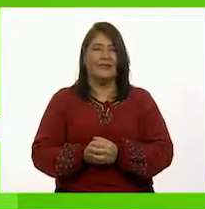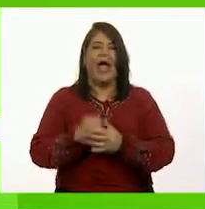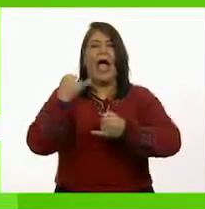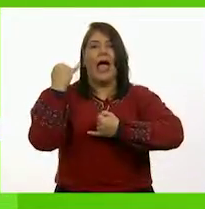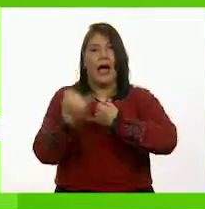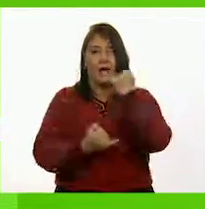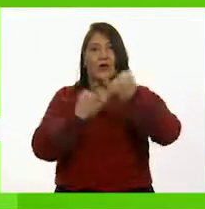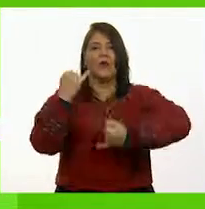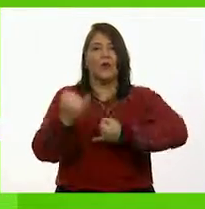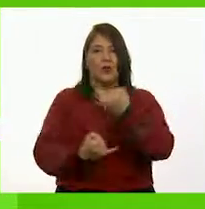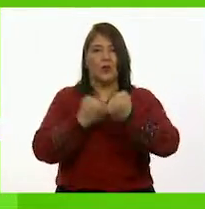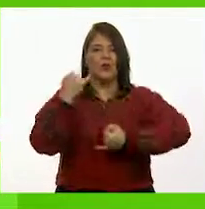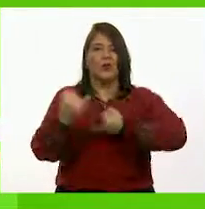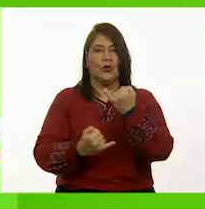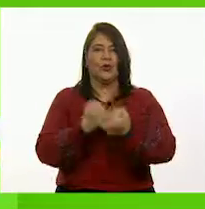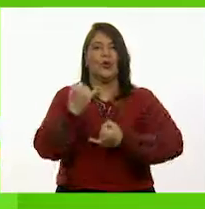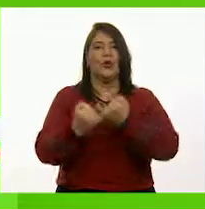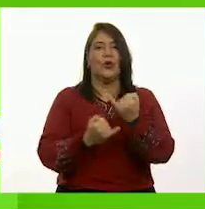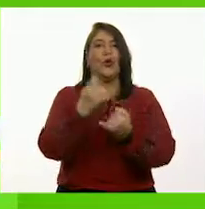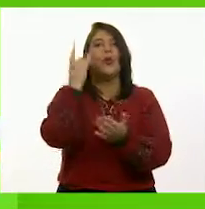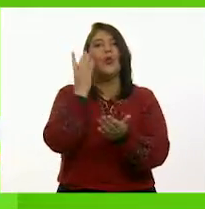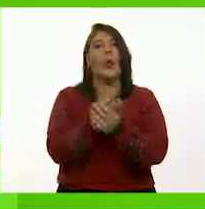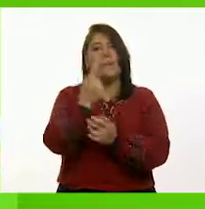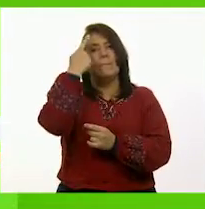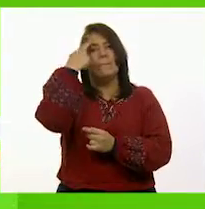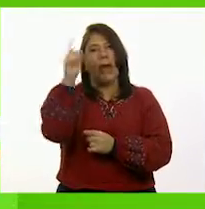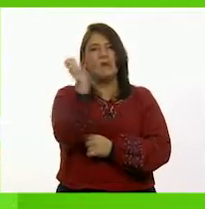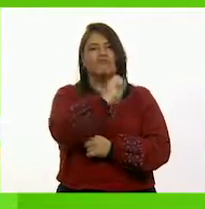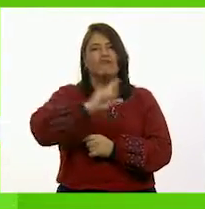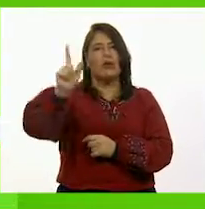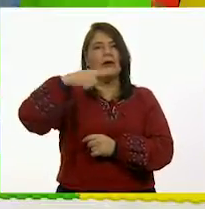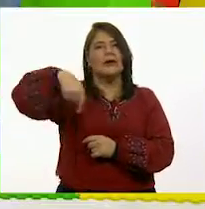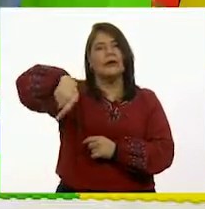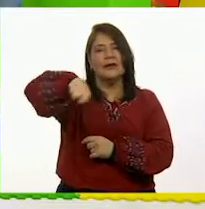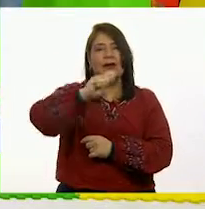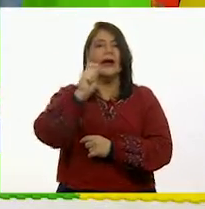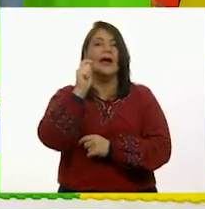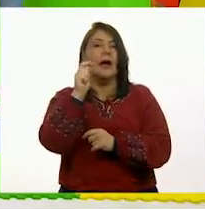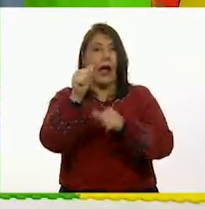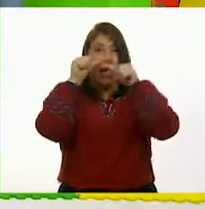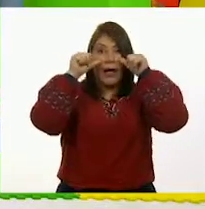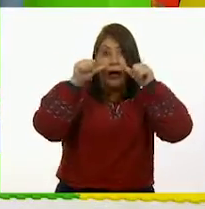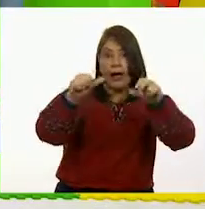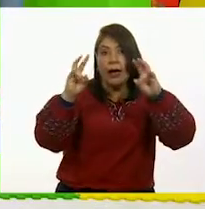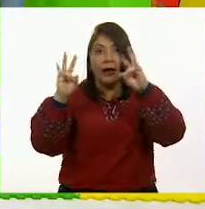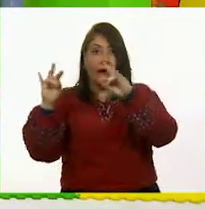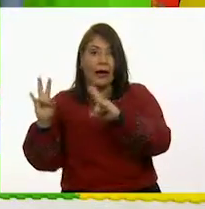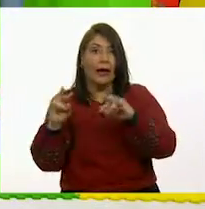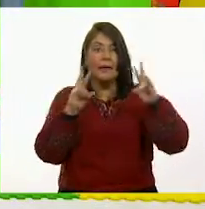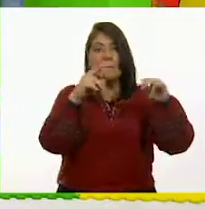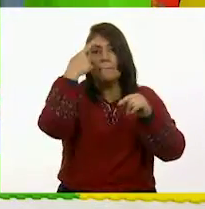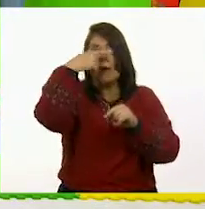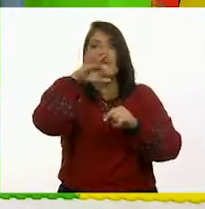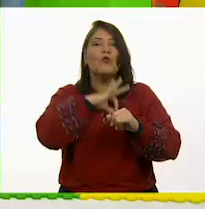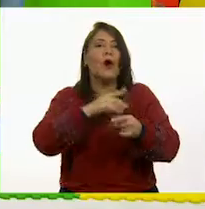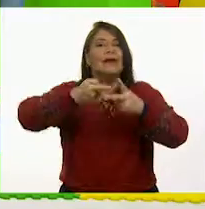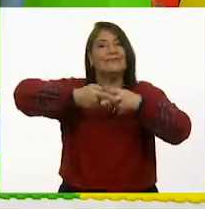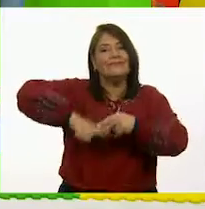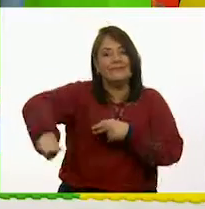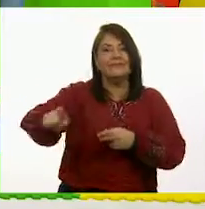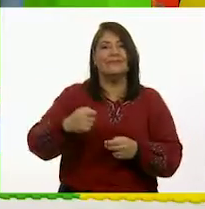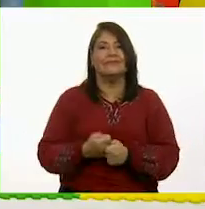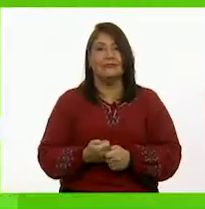Este es un juego, este es un juego solo para campeones. Pónganse atentos, vamos a